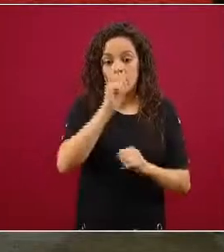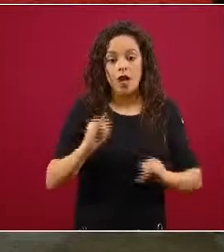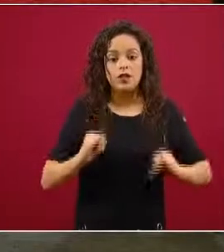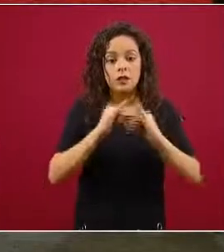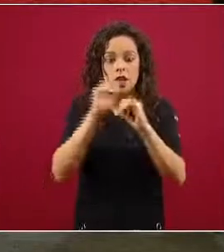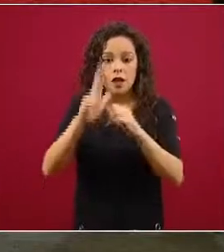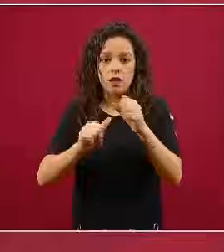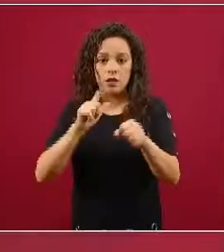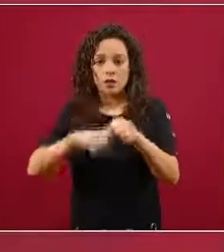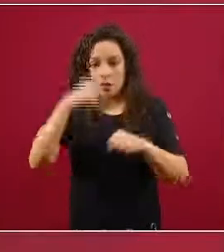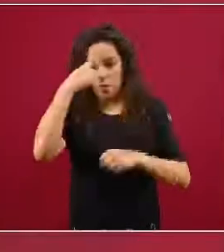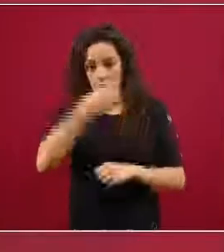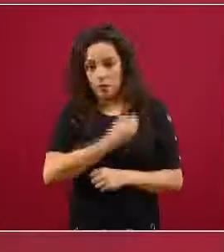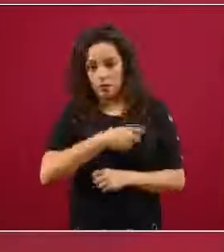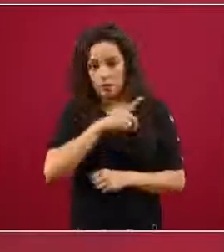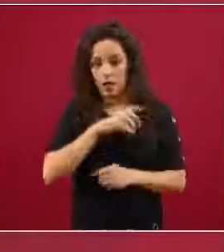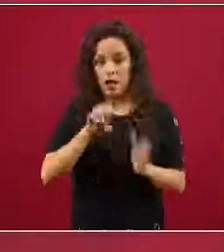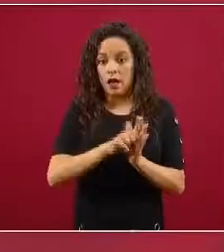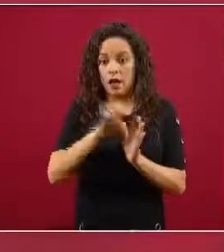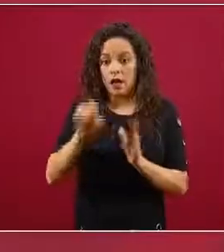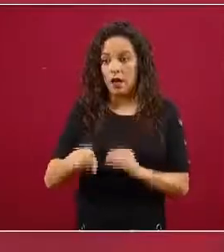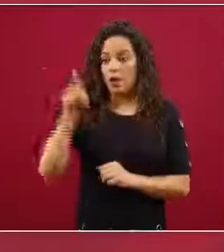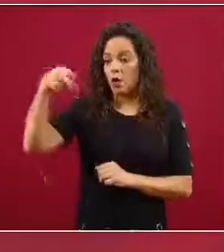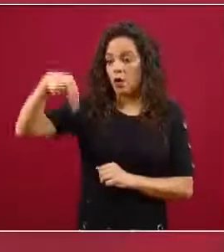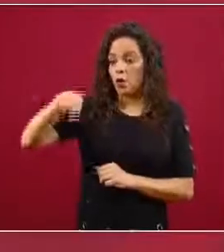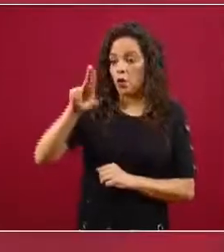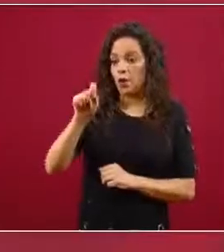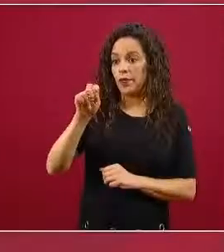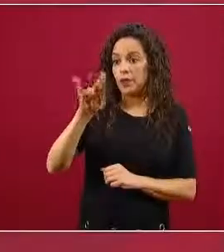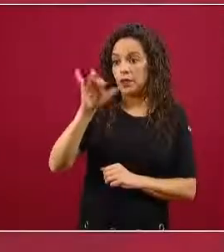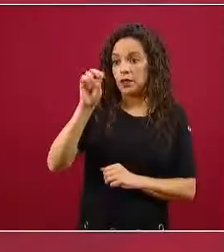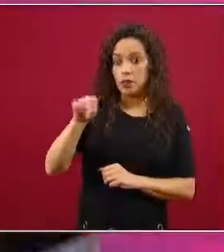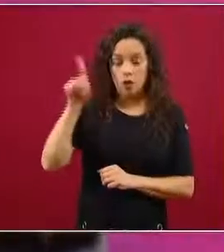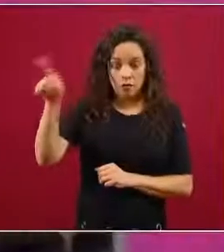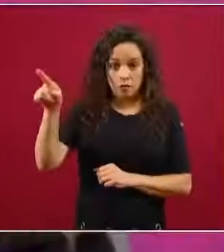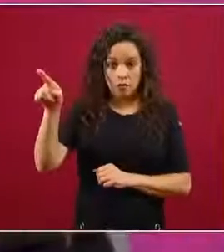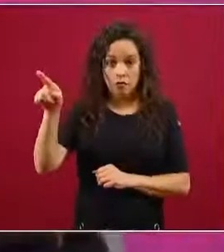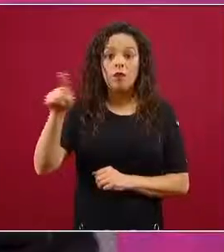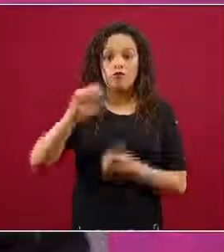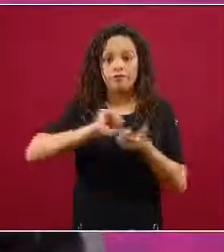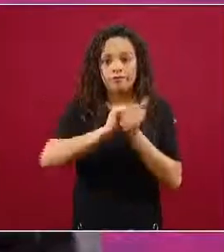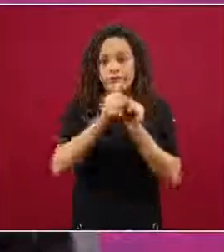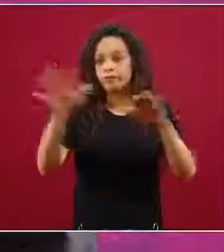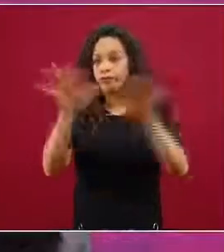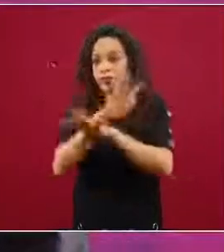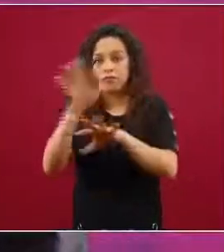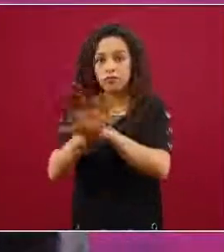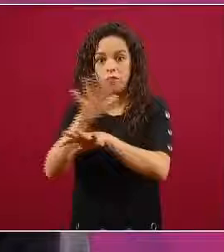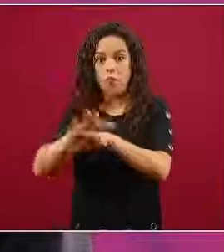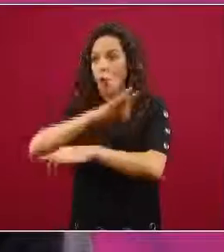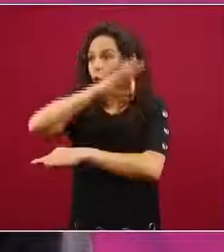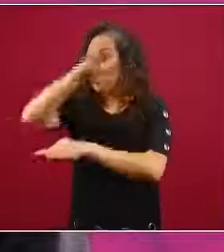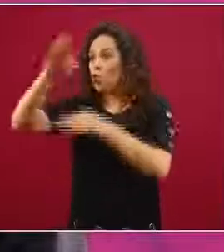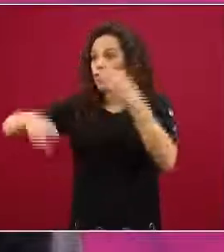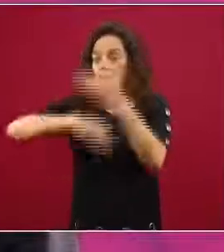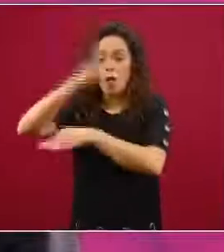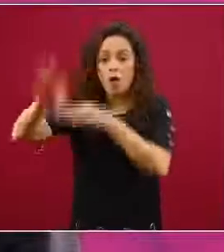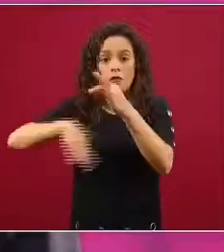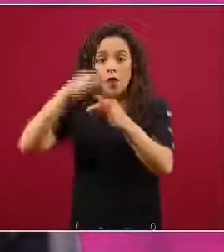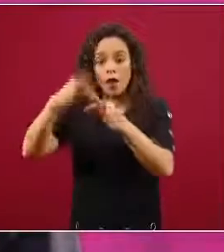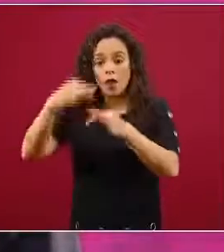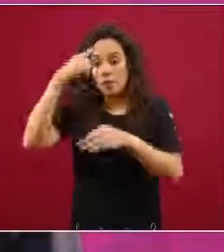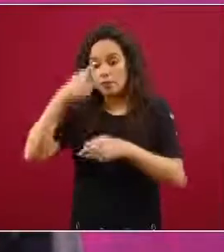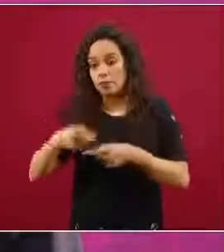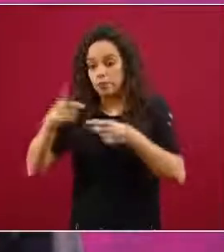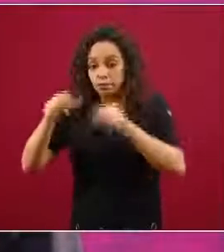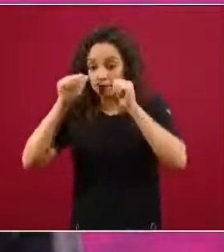Nacionales de Salud. El Instituto Nacional de Nutrición y Ciencias Médicas Salvador Subirán fue reconvertido en su totalidad, siendo que es uno de